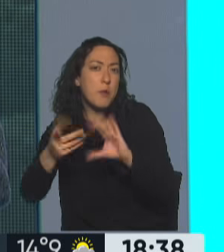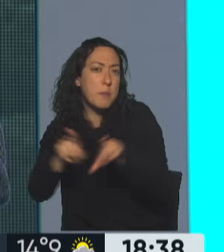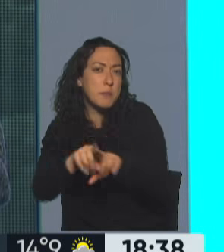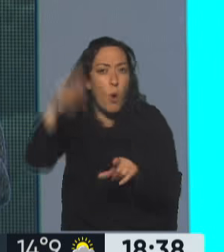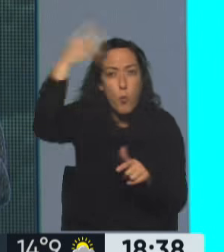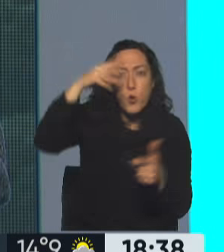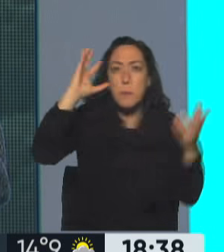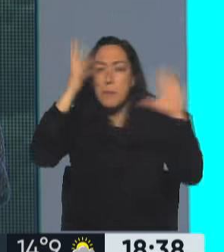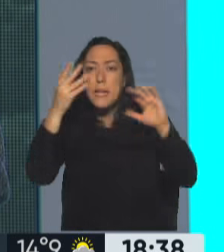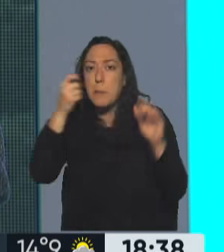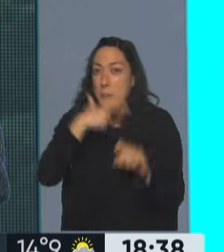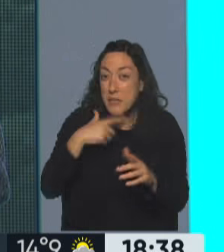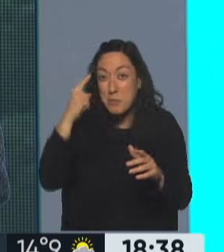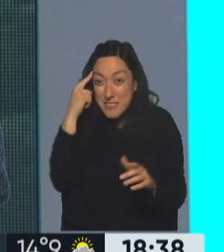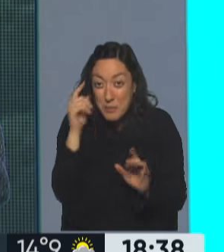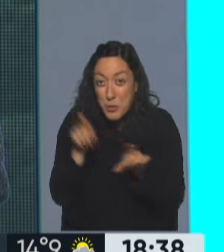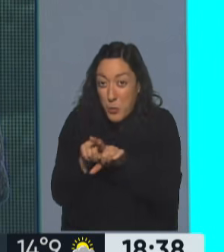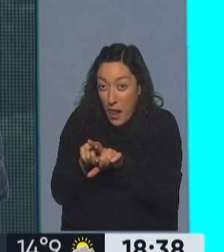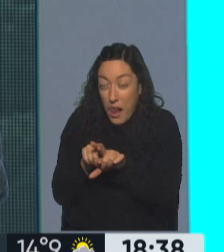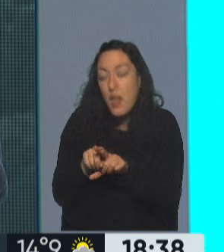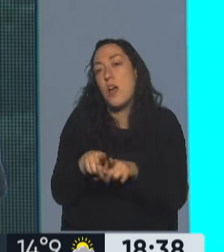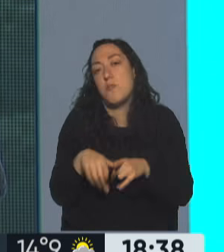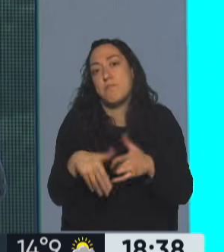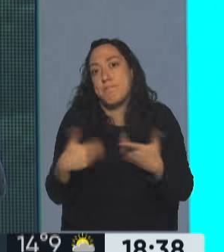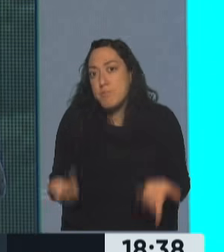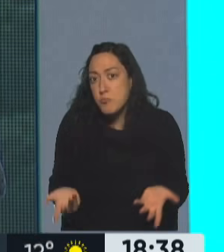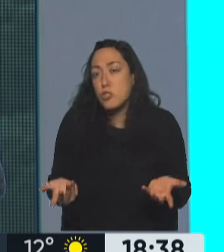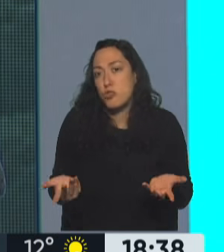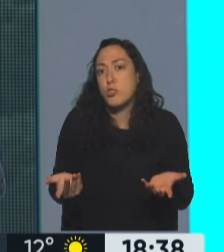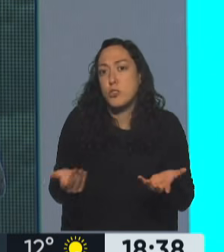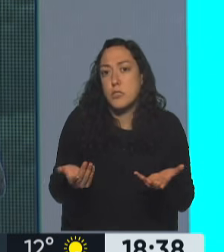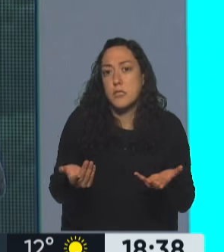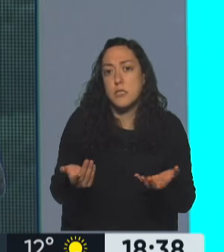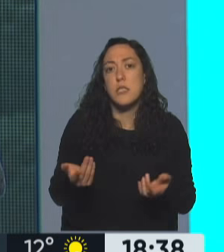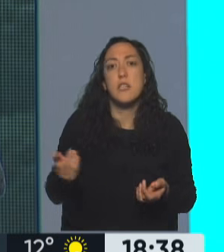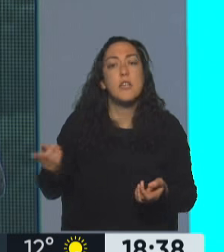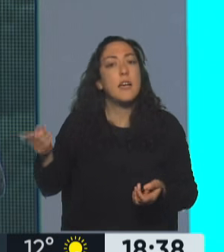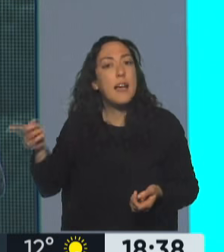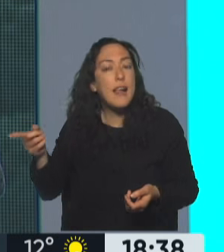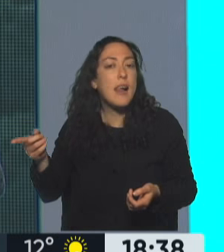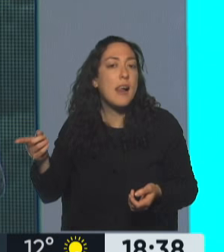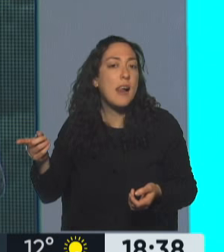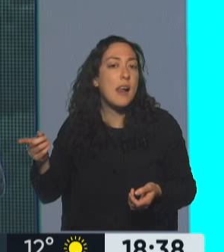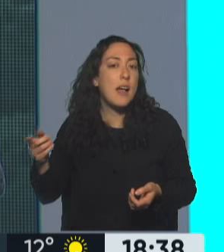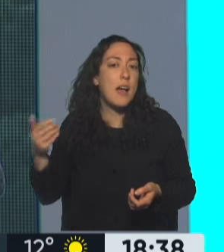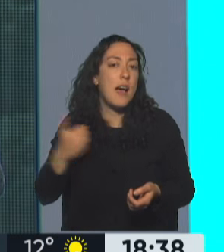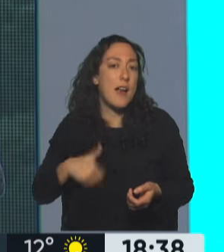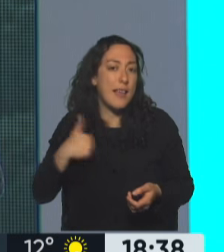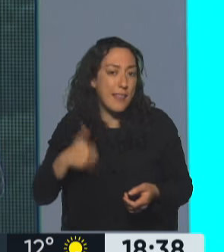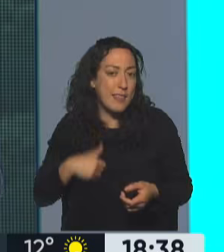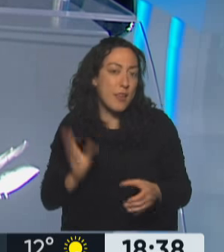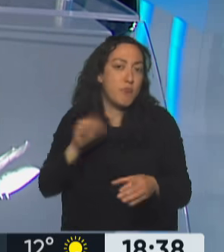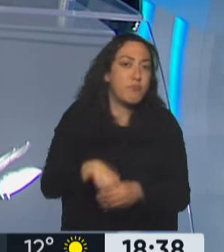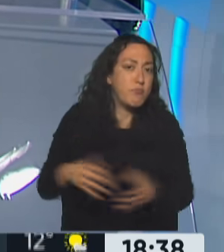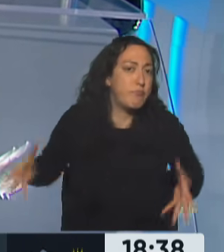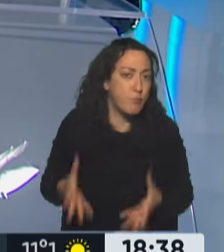Bullrich, Milei y Macri, no habría hecho el impulso para que la Argentina estuviera en los BRICS,